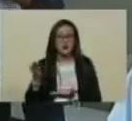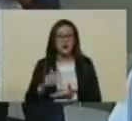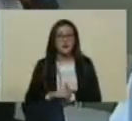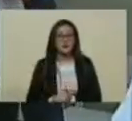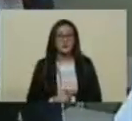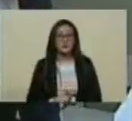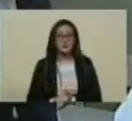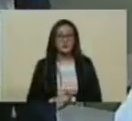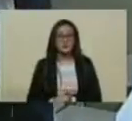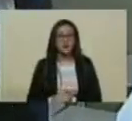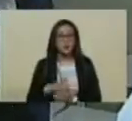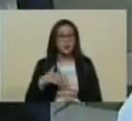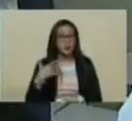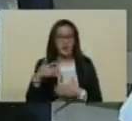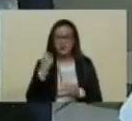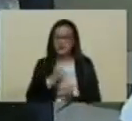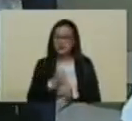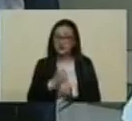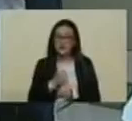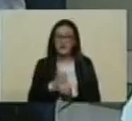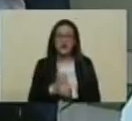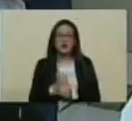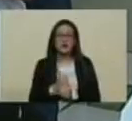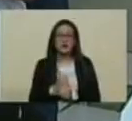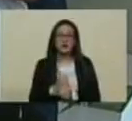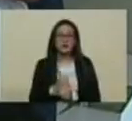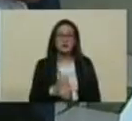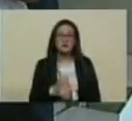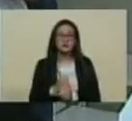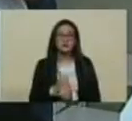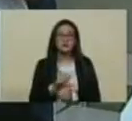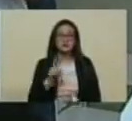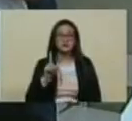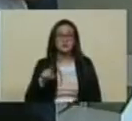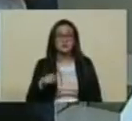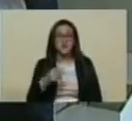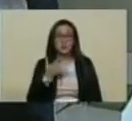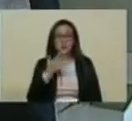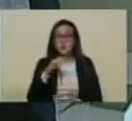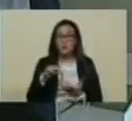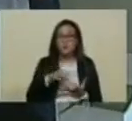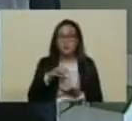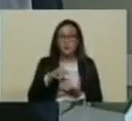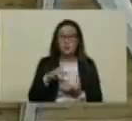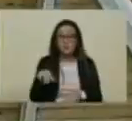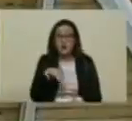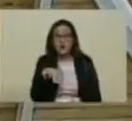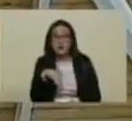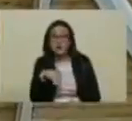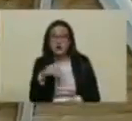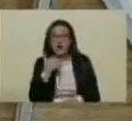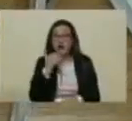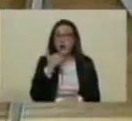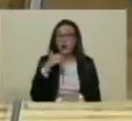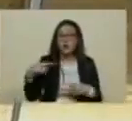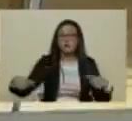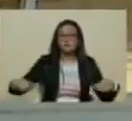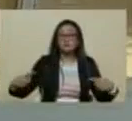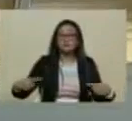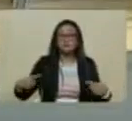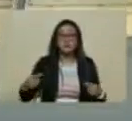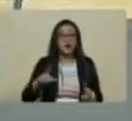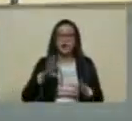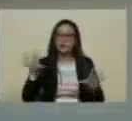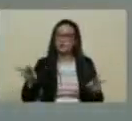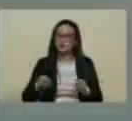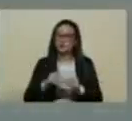especiales puedan trabajar desde ellas, inclusive si tienen problemas motores. Así que, y toda